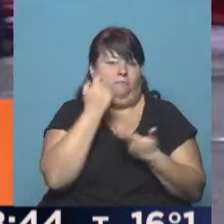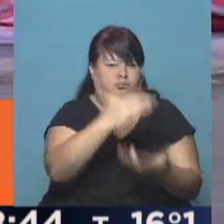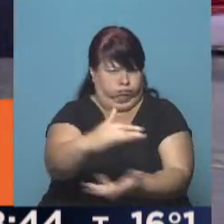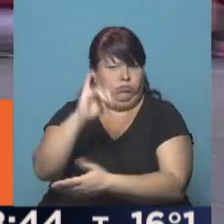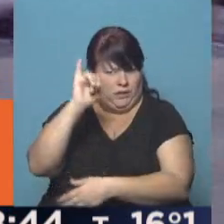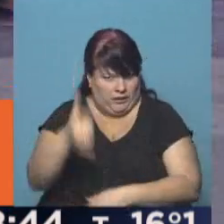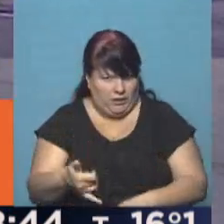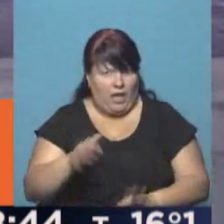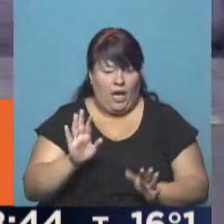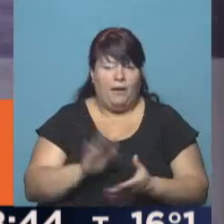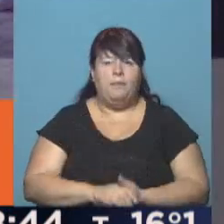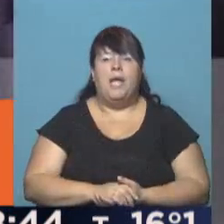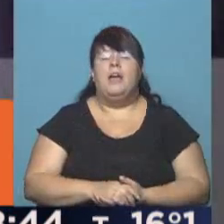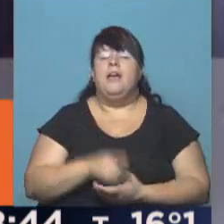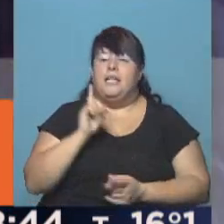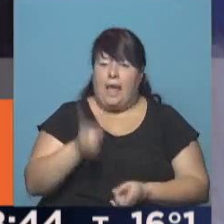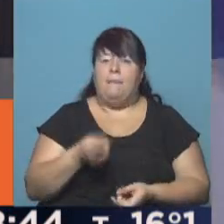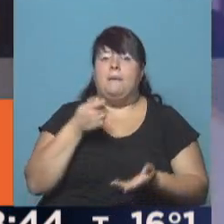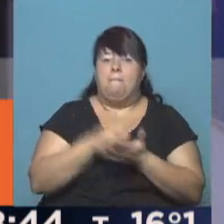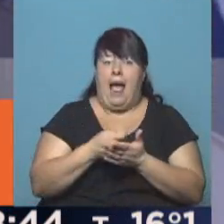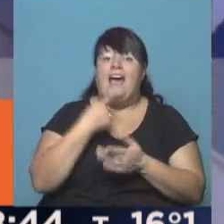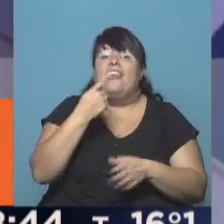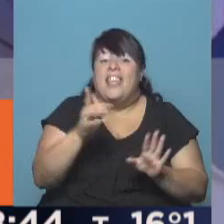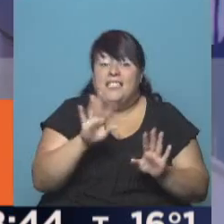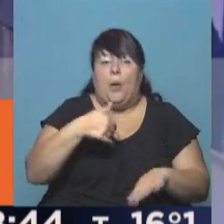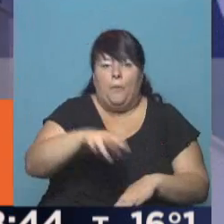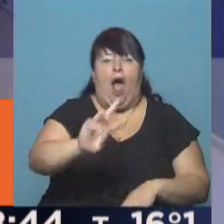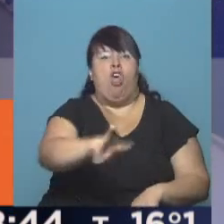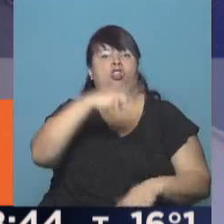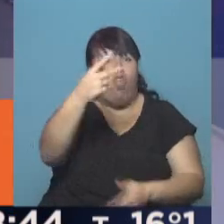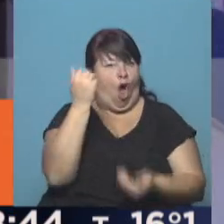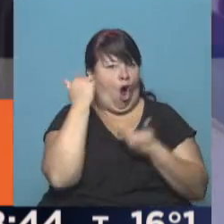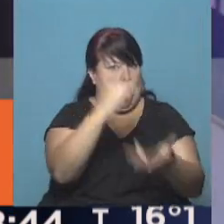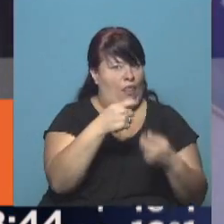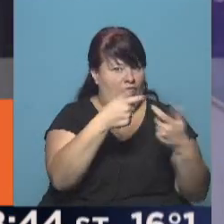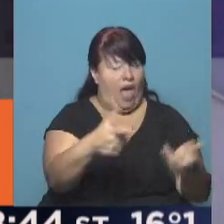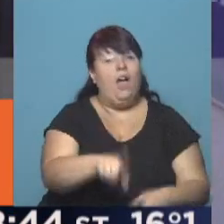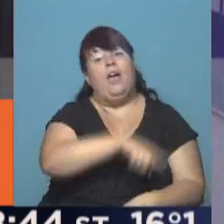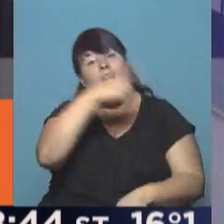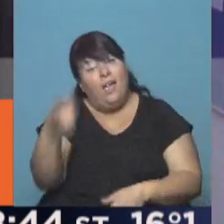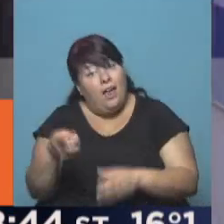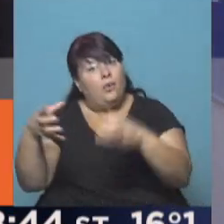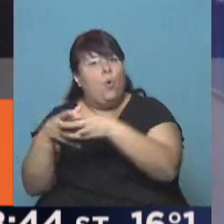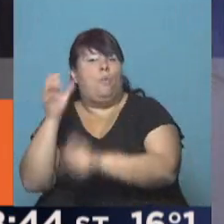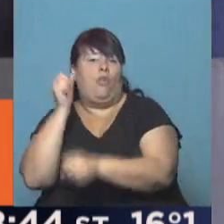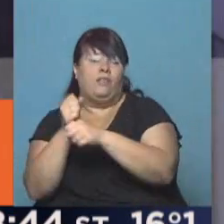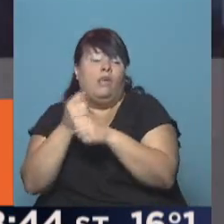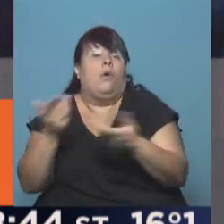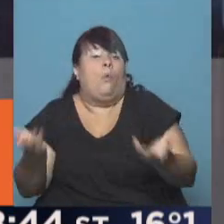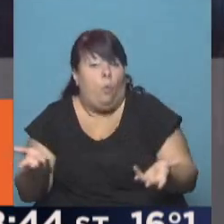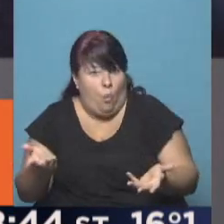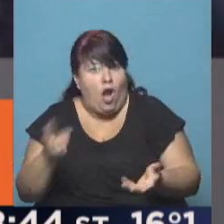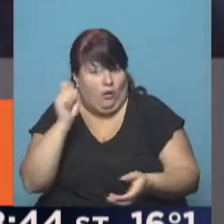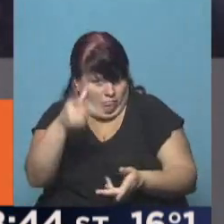indemnización que corresponde que paga incluso dicen que duplican la indemnización y del otro lado los trabajadores que dicen bueno